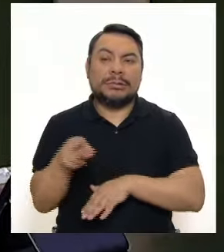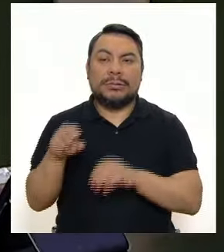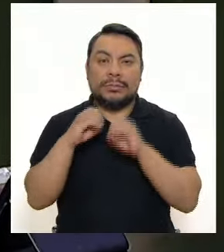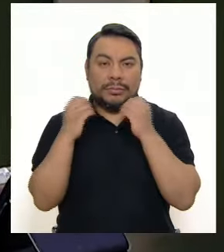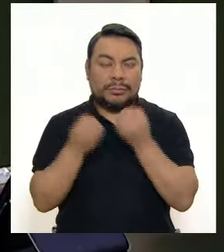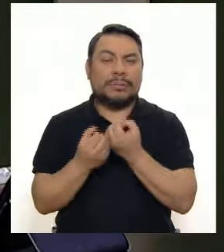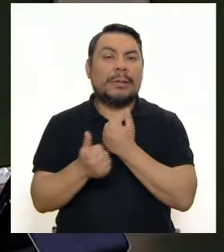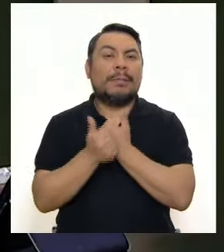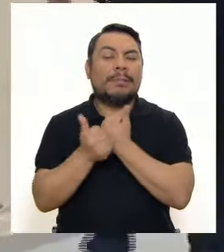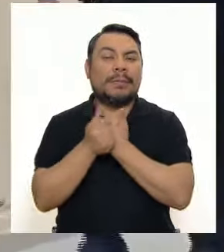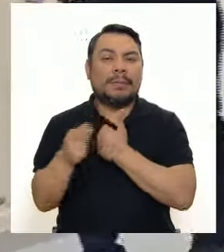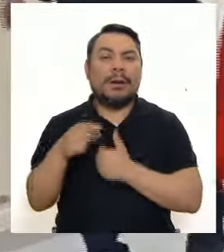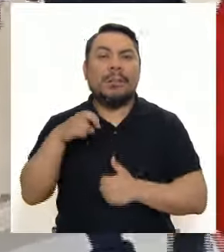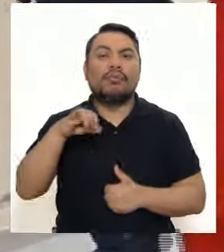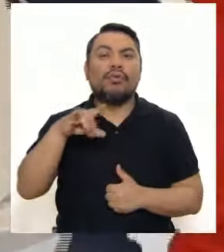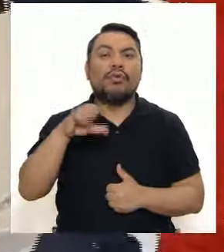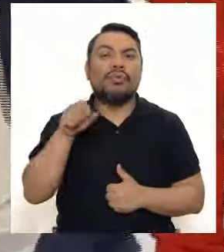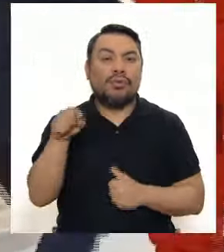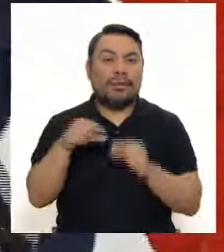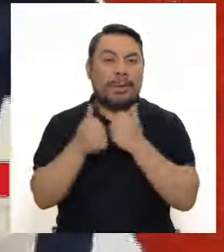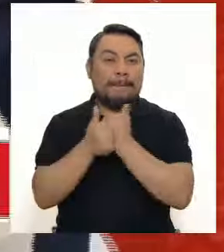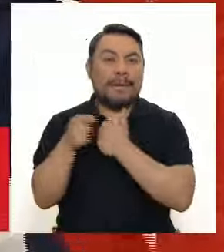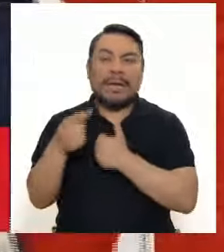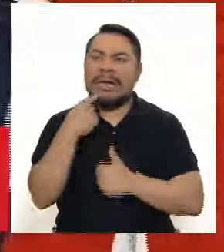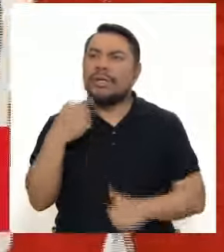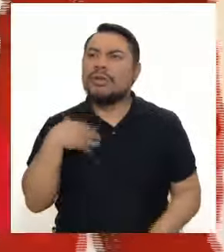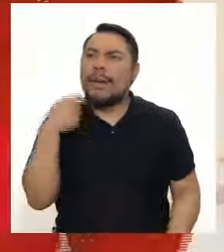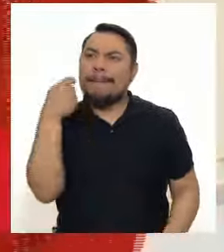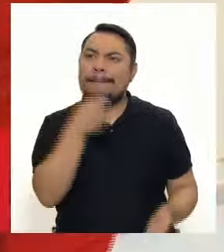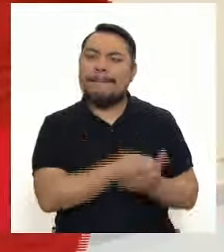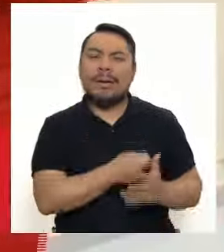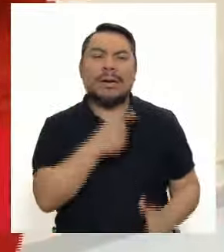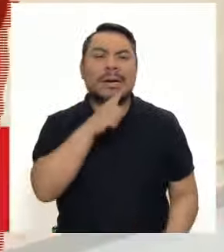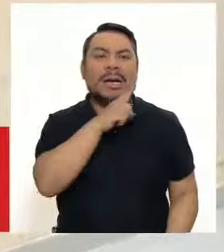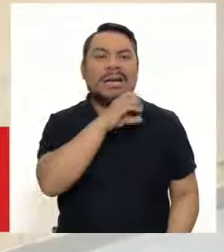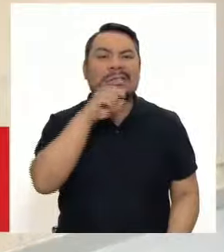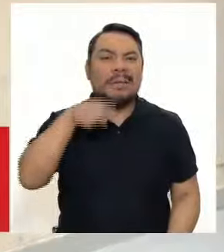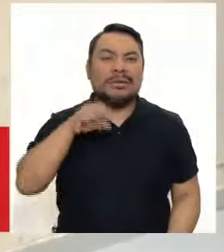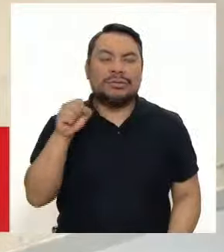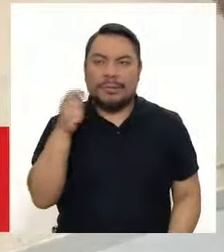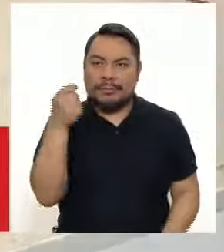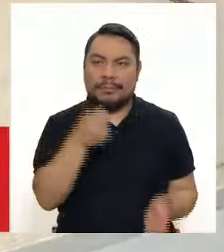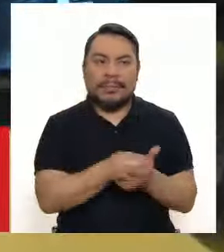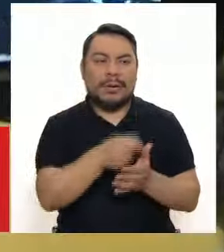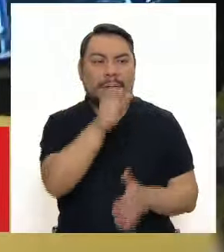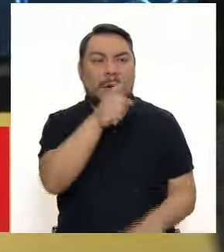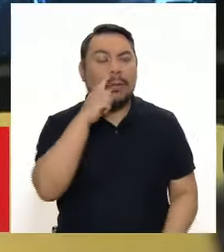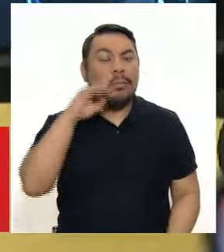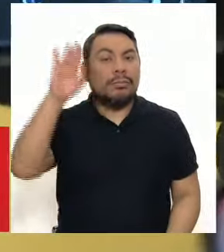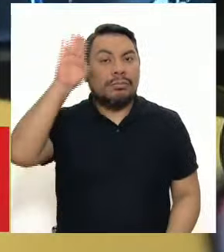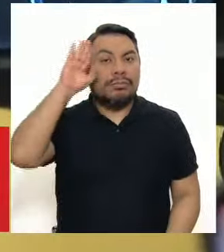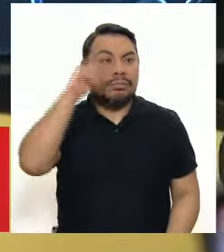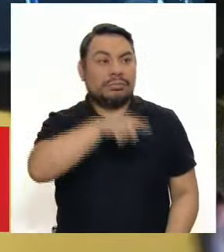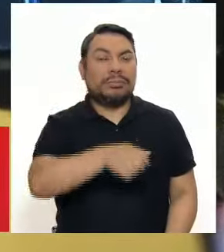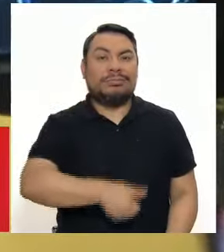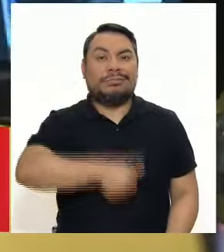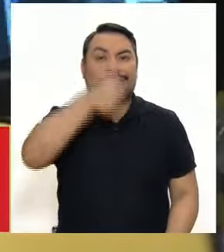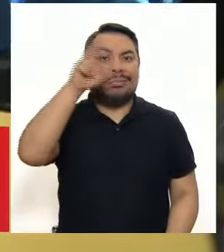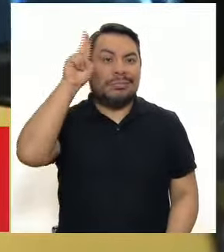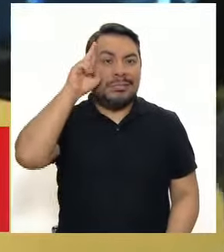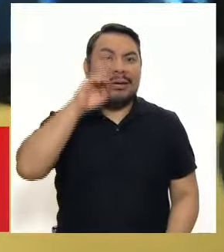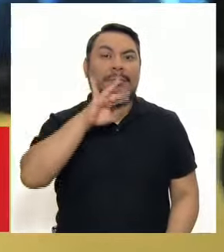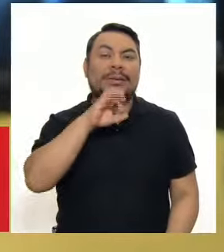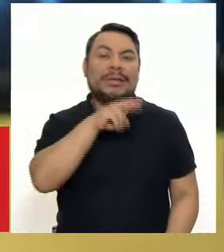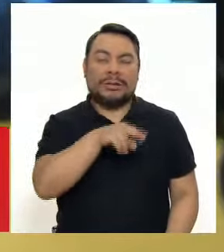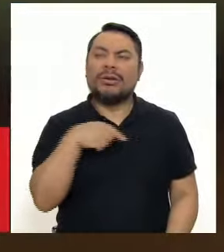organización delincuencial Los Pulpos habría ofrecido la suma de 100.000 soles para acabar con la vida del coronel Víctor Reboredo.